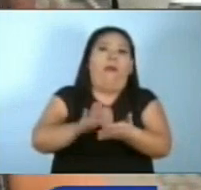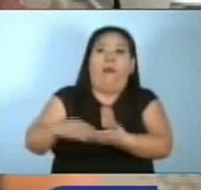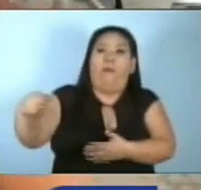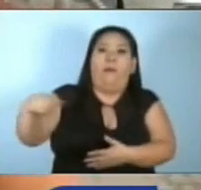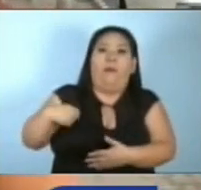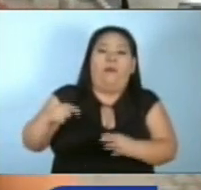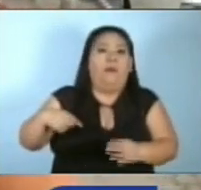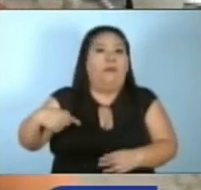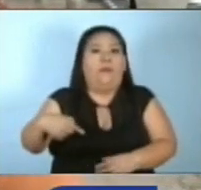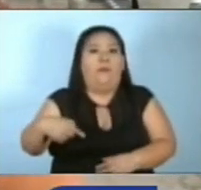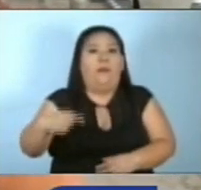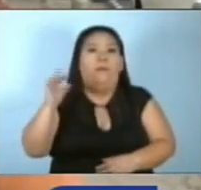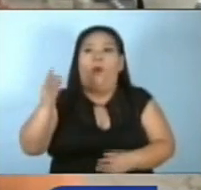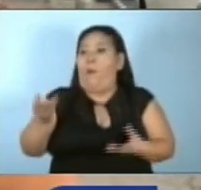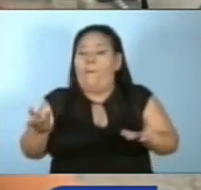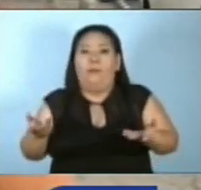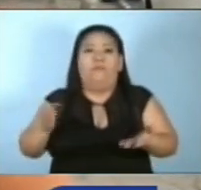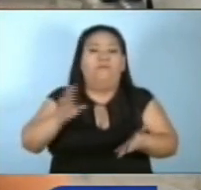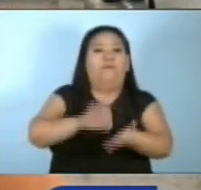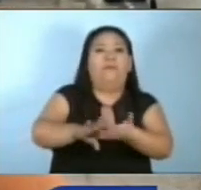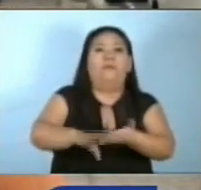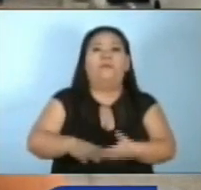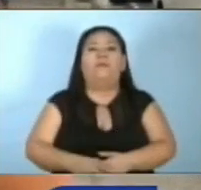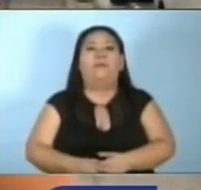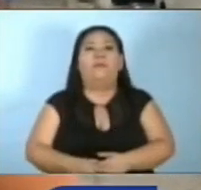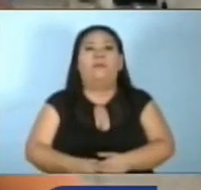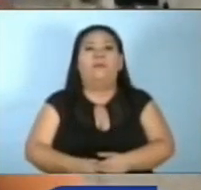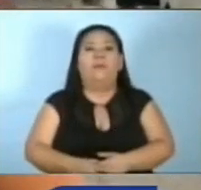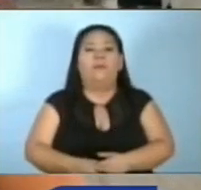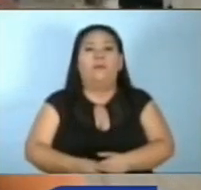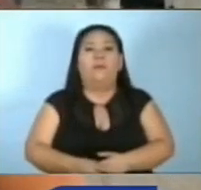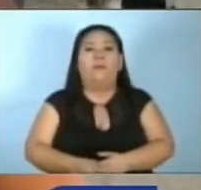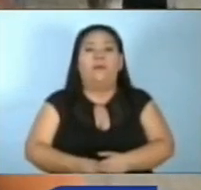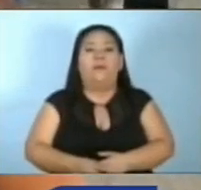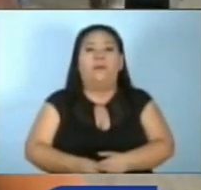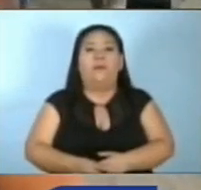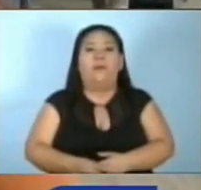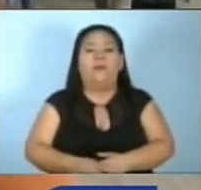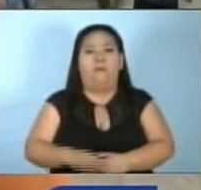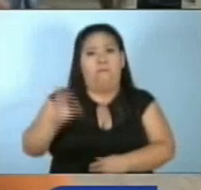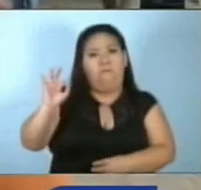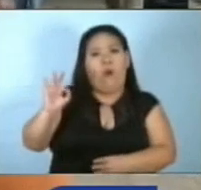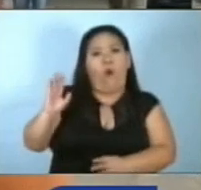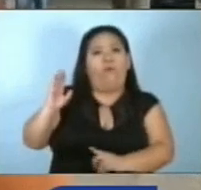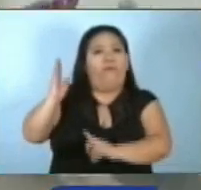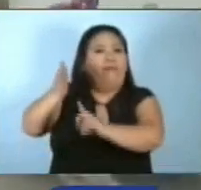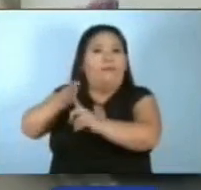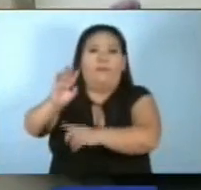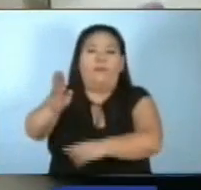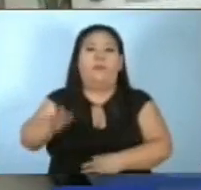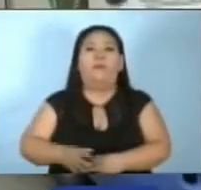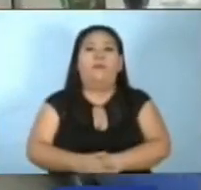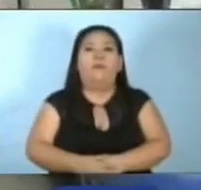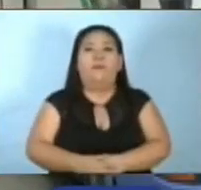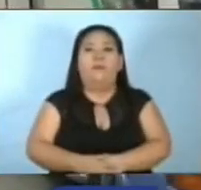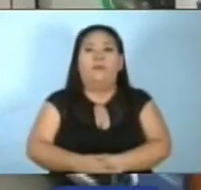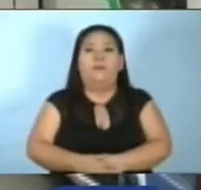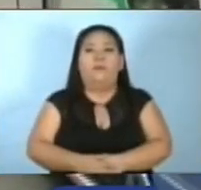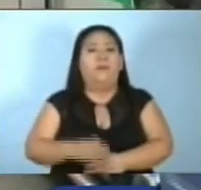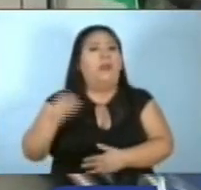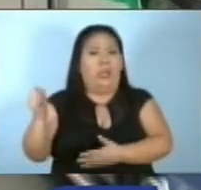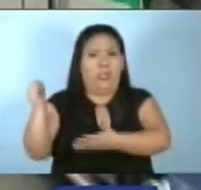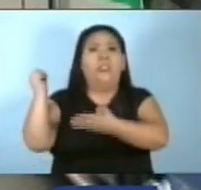Noticiero Hechos. Y ante la propuesta de los empresarios, conozcamos qué piensan algunos usuarios de